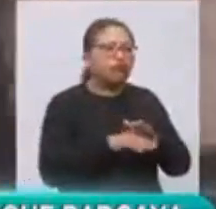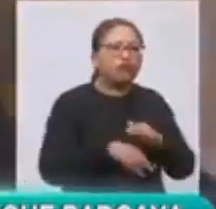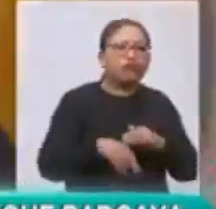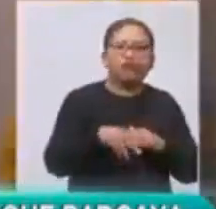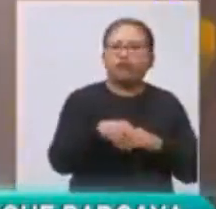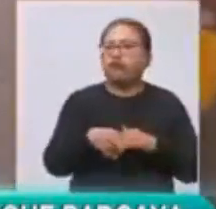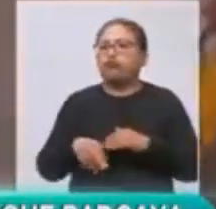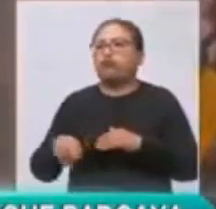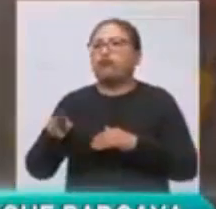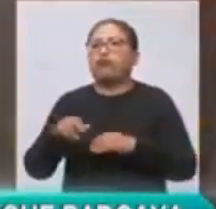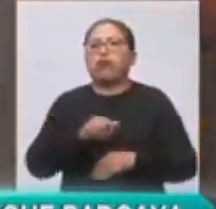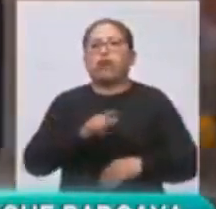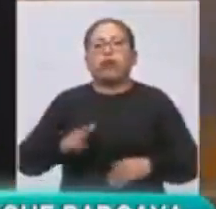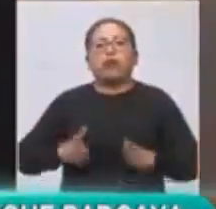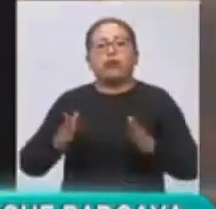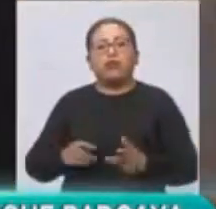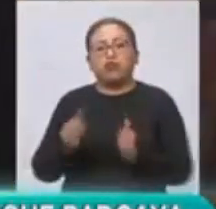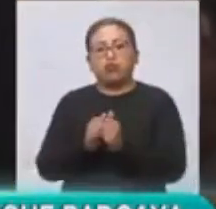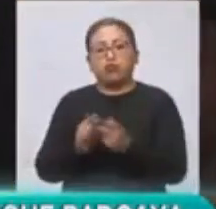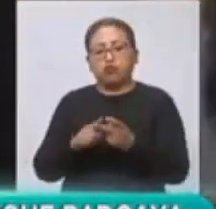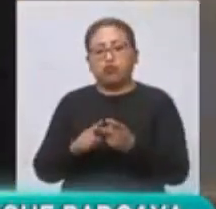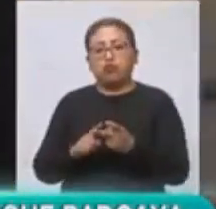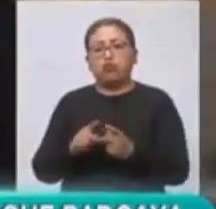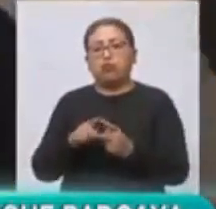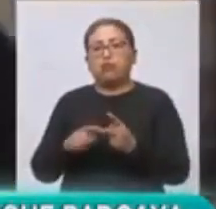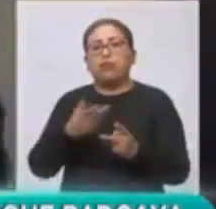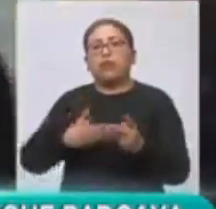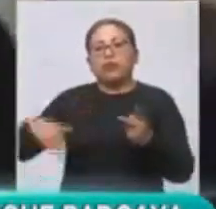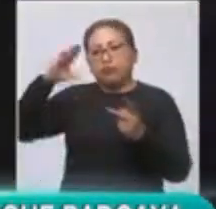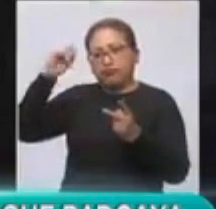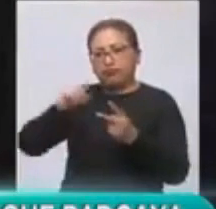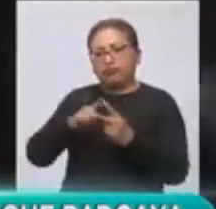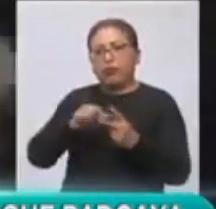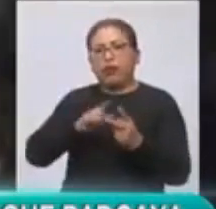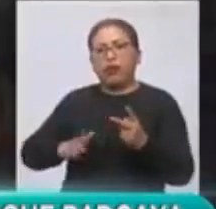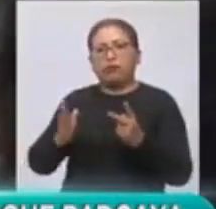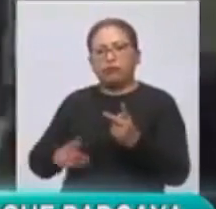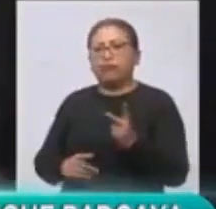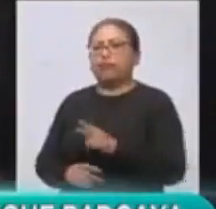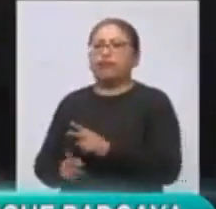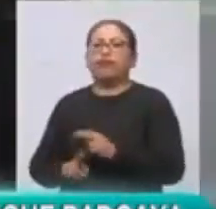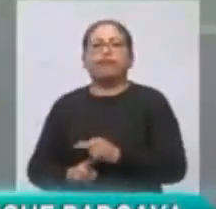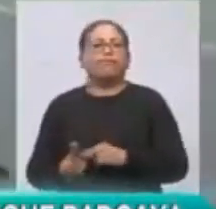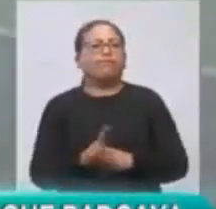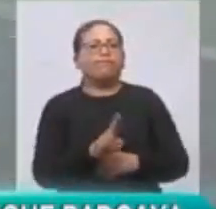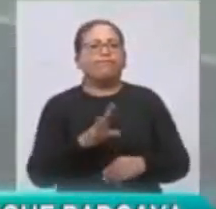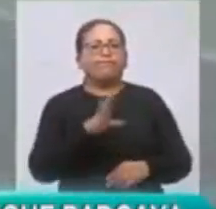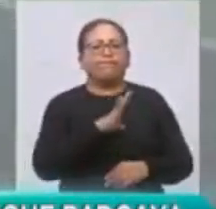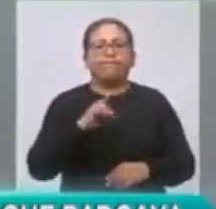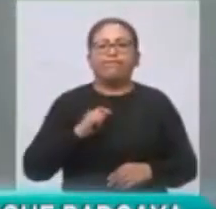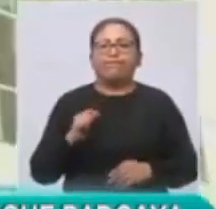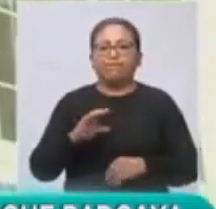mandatario conjuntamente con el alcalde de Patcaya, Roger Farfán, como también como de la presidenta del Comité